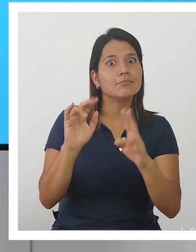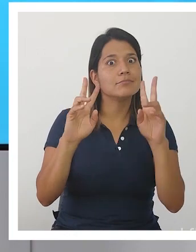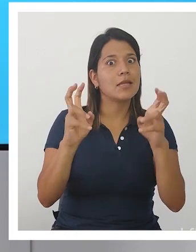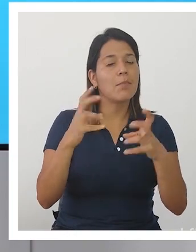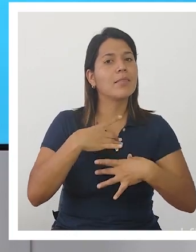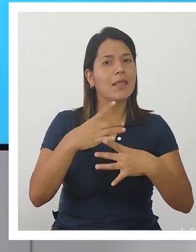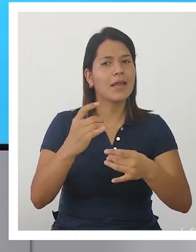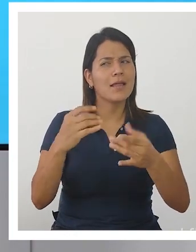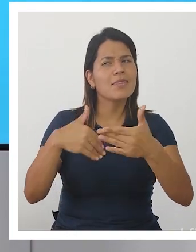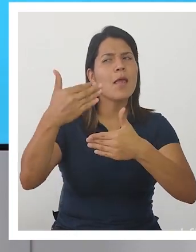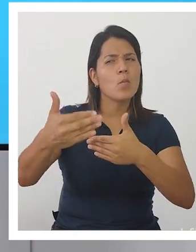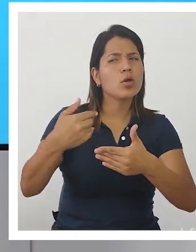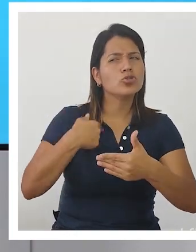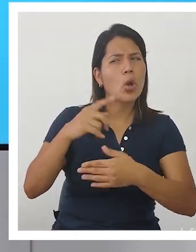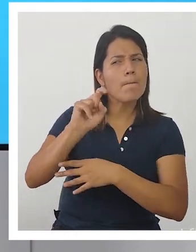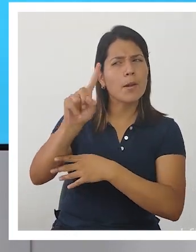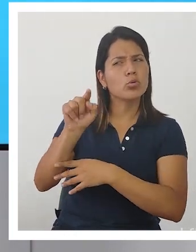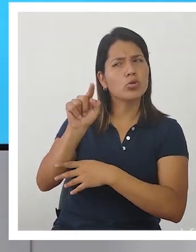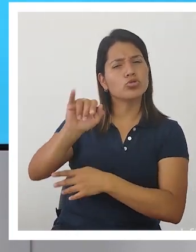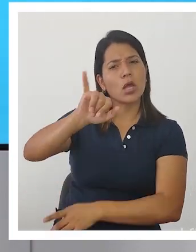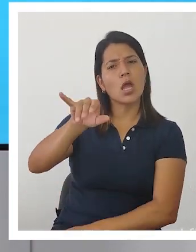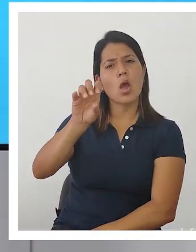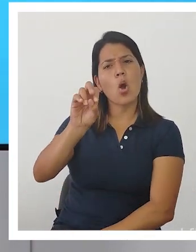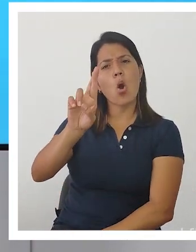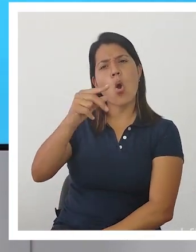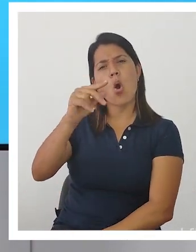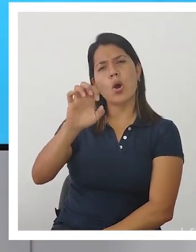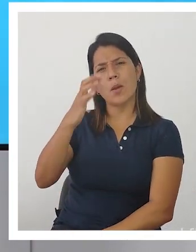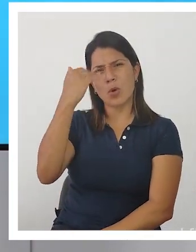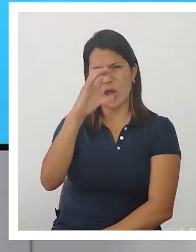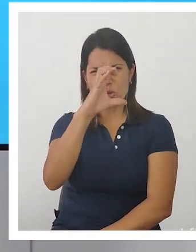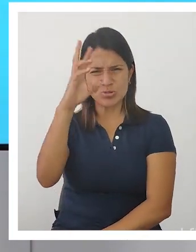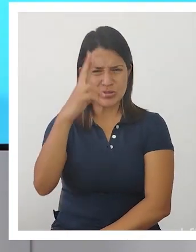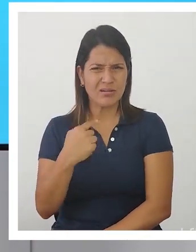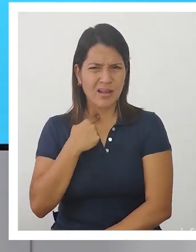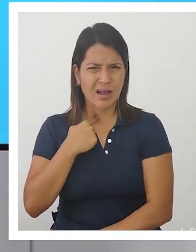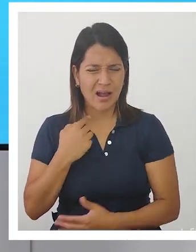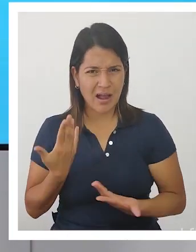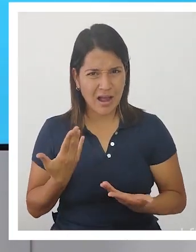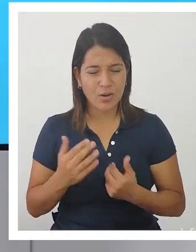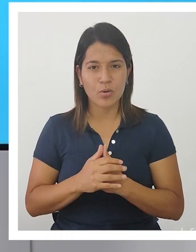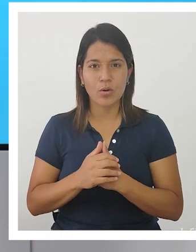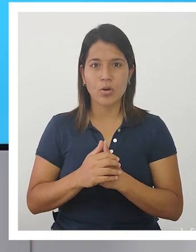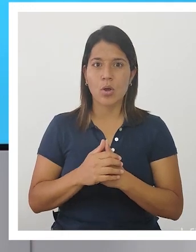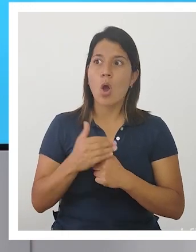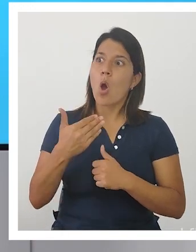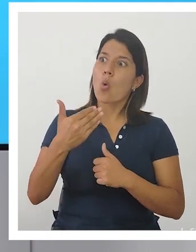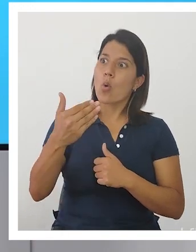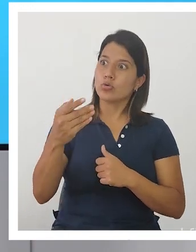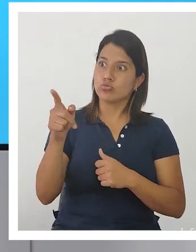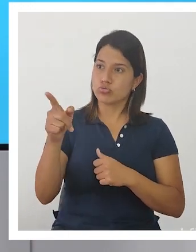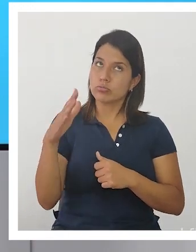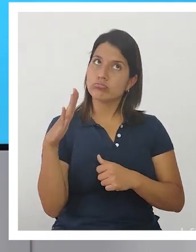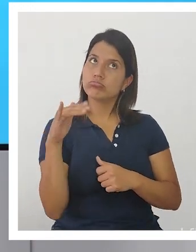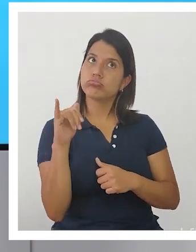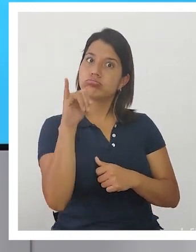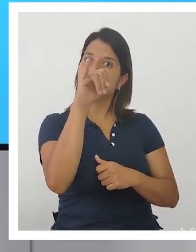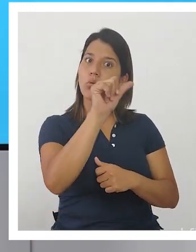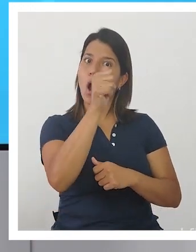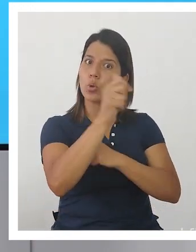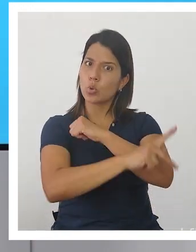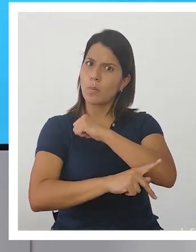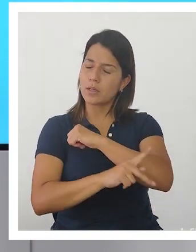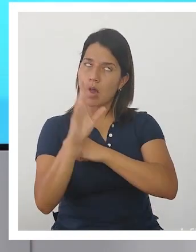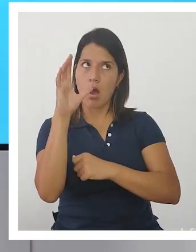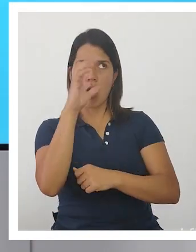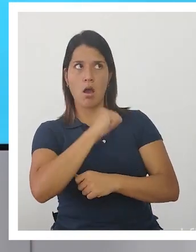regresar yo le voy a preguntar a Jorge, ¿por qué este país es tan caro? Cuando usted viaja a otro país, se da cuenta que